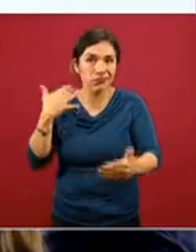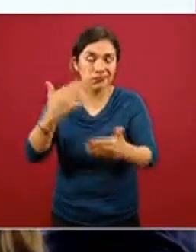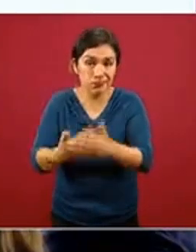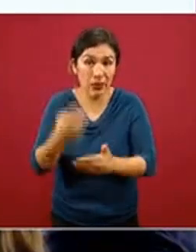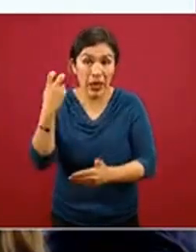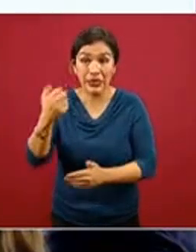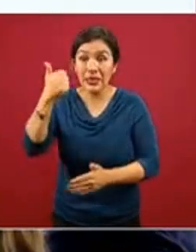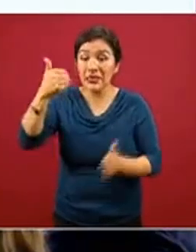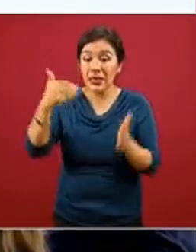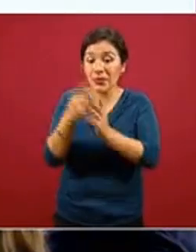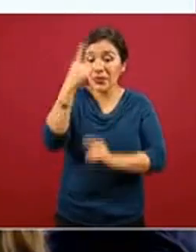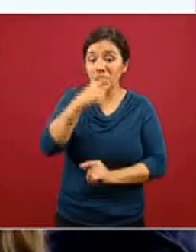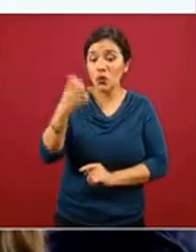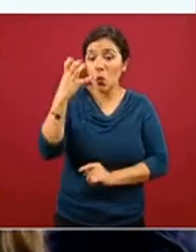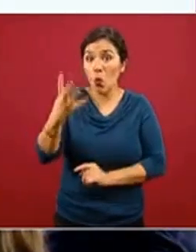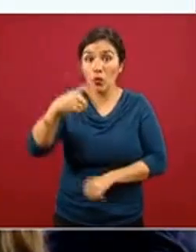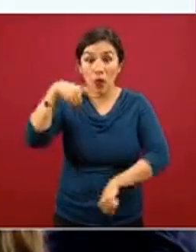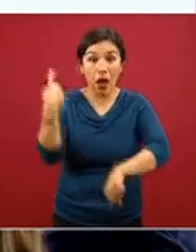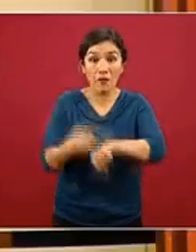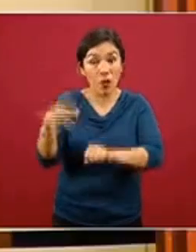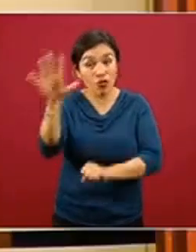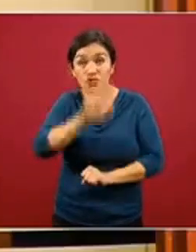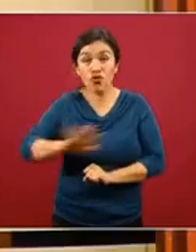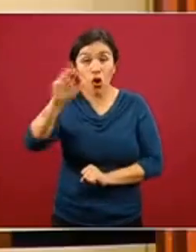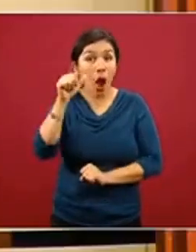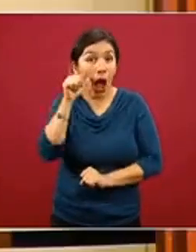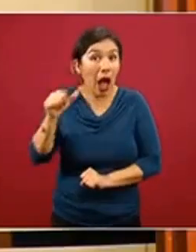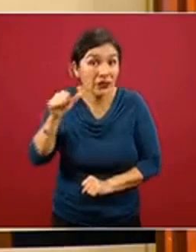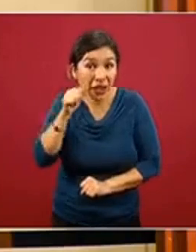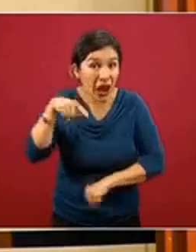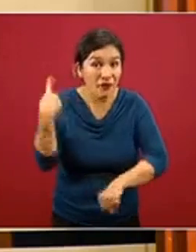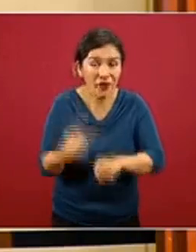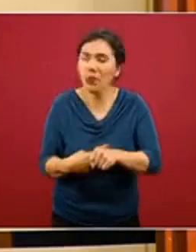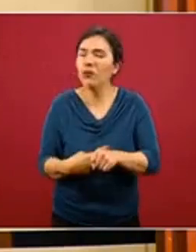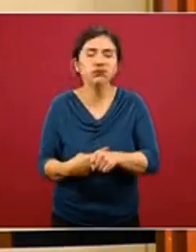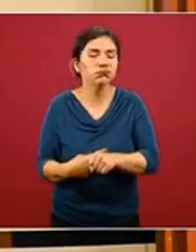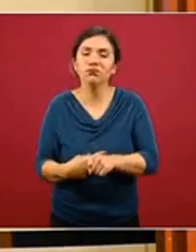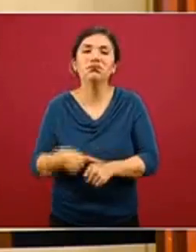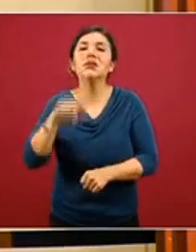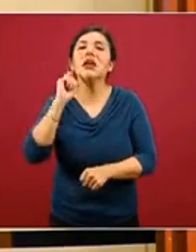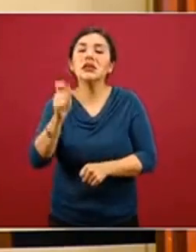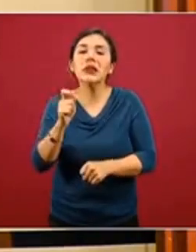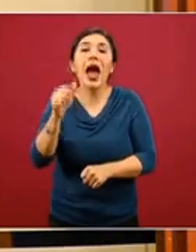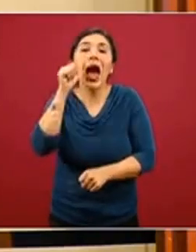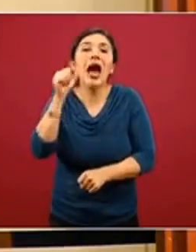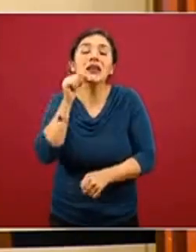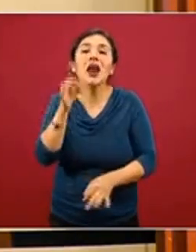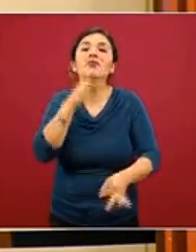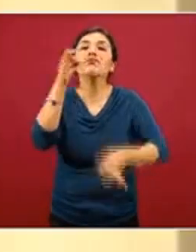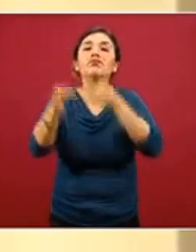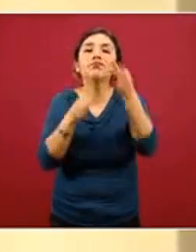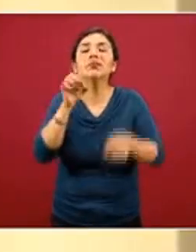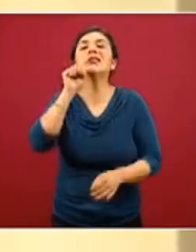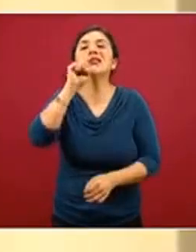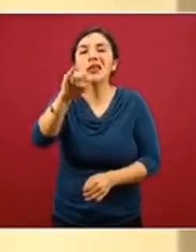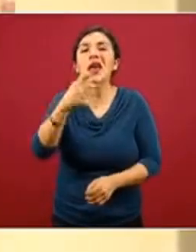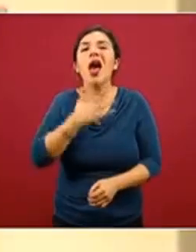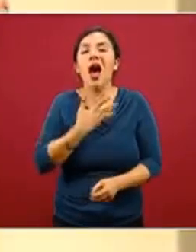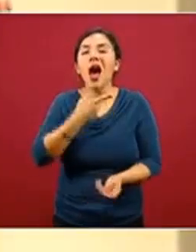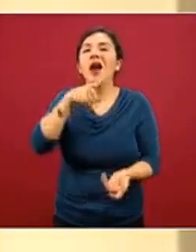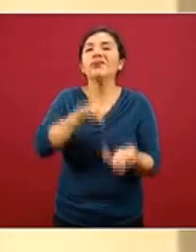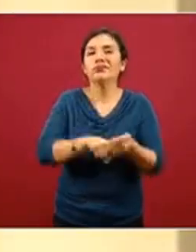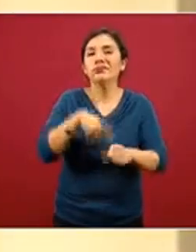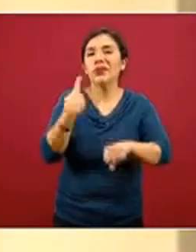recordamos que estos 6.104 casos no ocurrieron en las últimas 24 horas, se confirmaron en las últimas 24 horas y